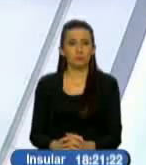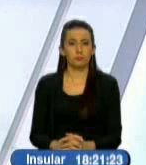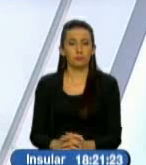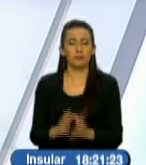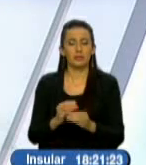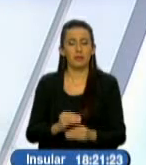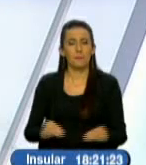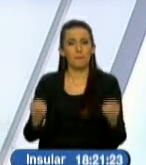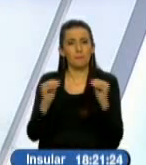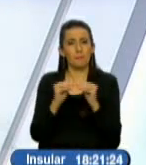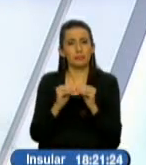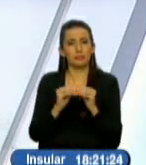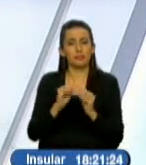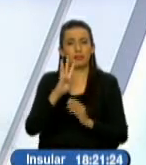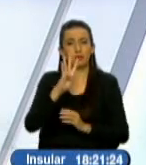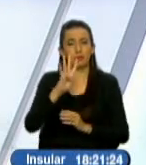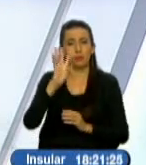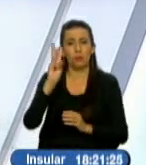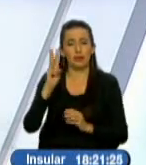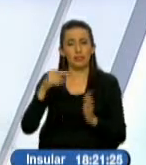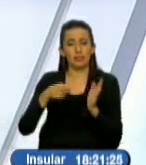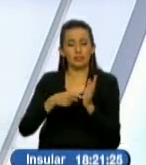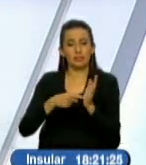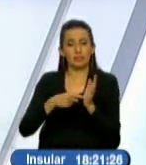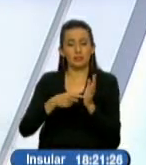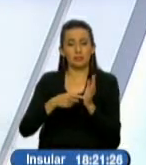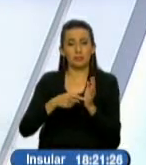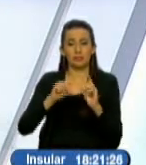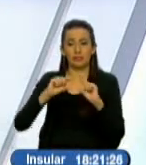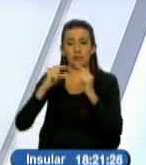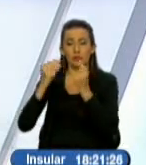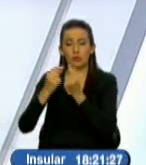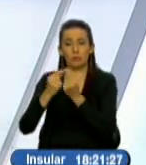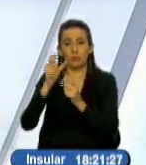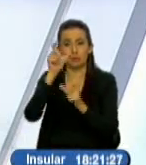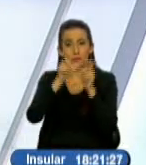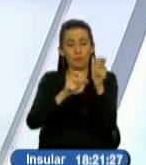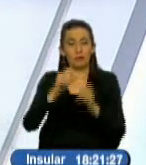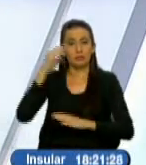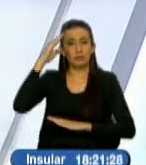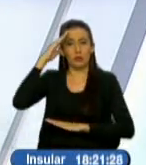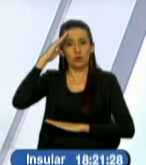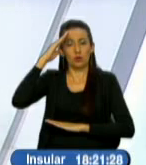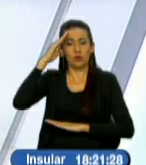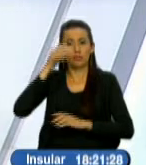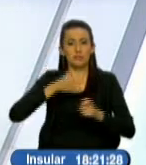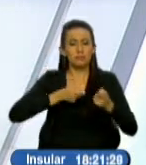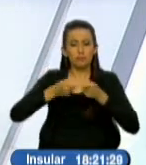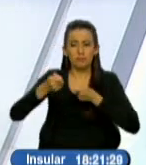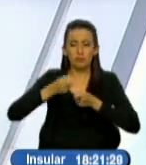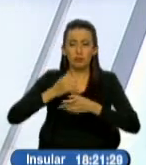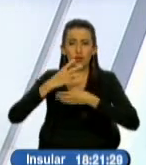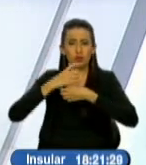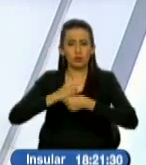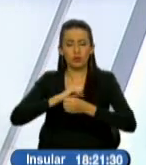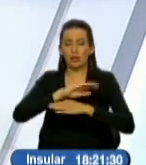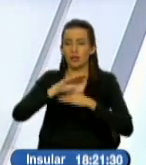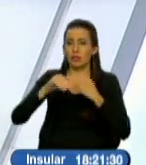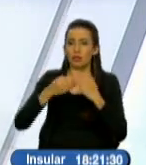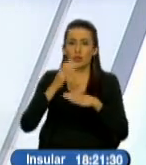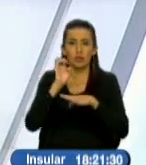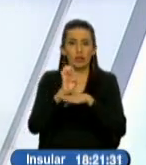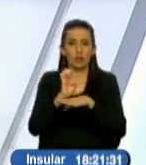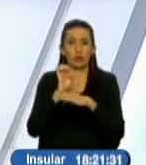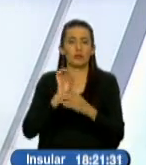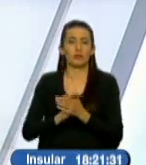Más de 46.000 uniformados de la Policía Nacional trabajan en un operativo de seguridad en todo el territorio